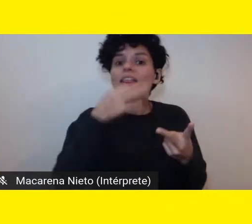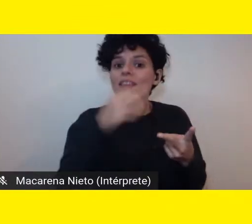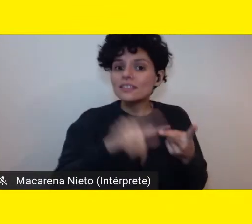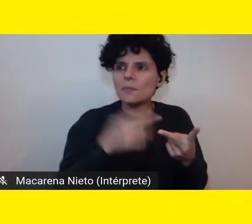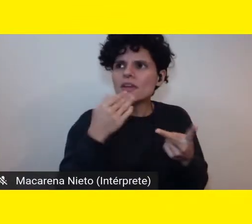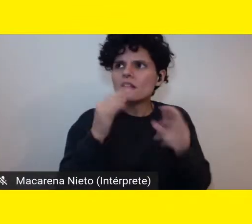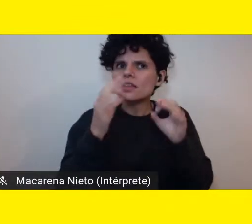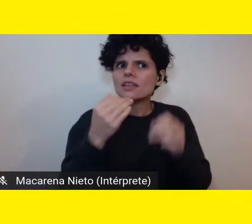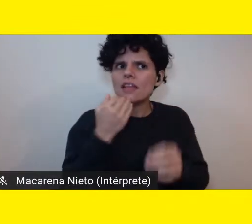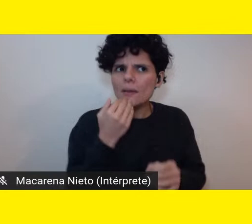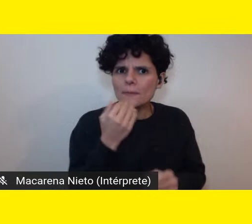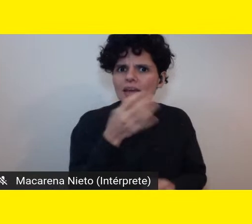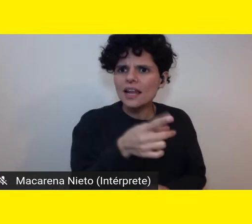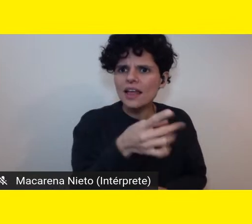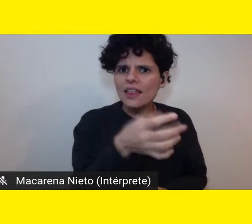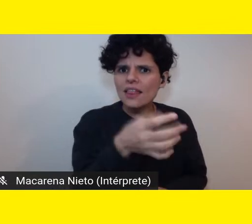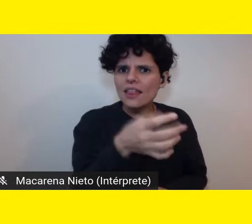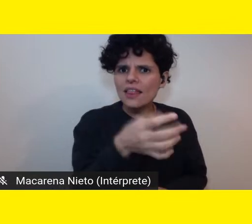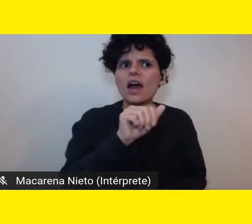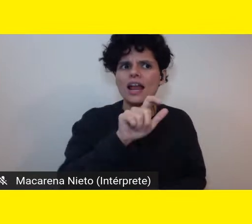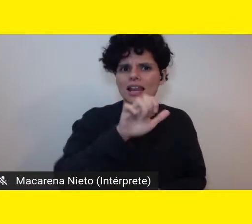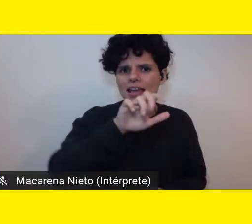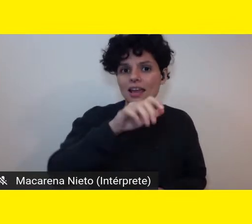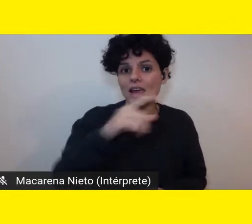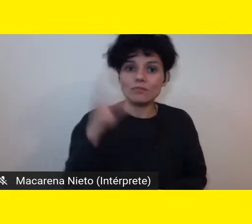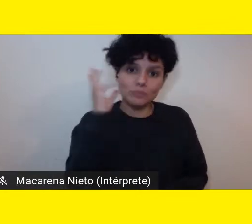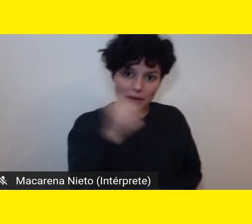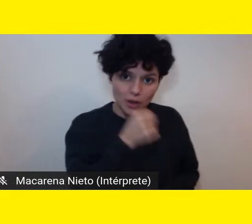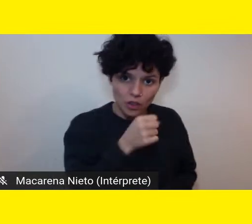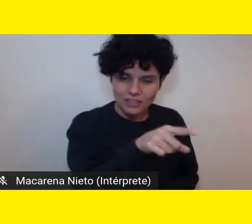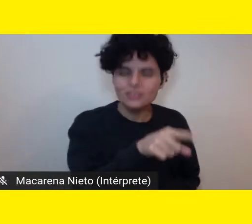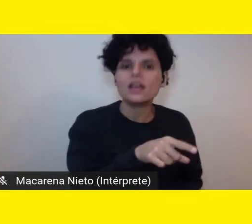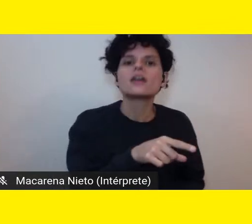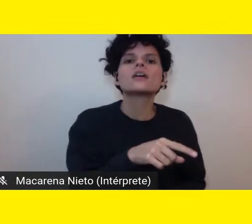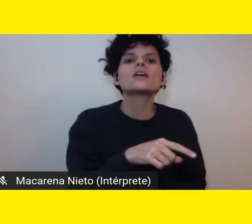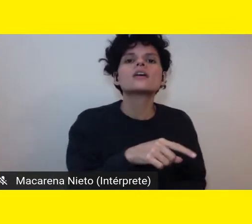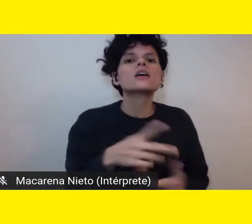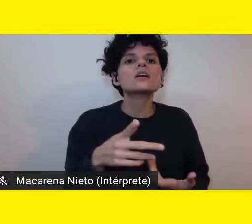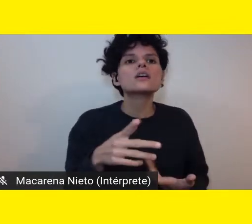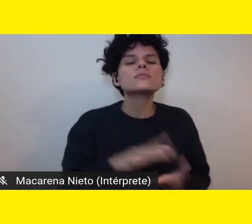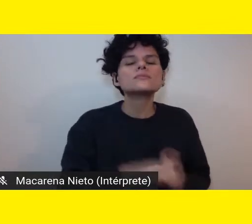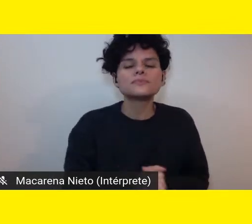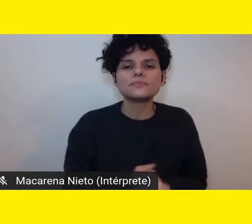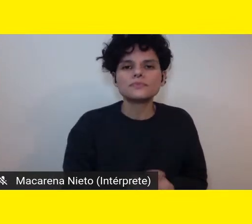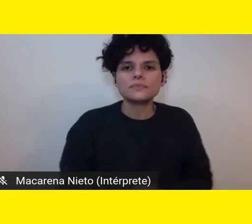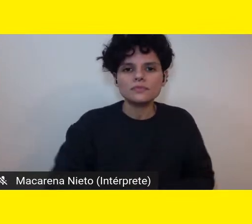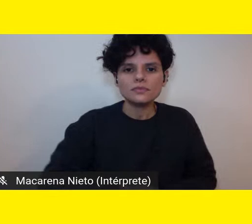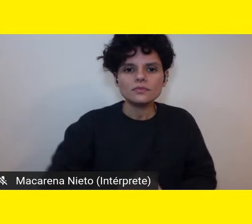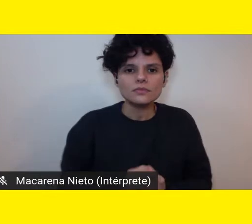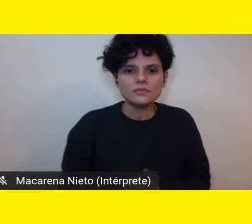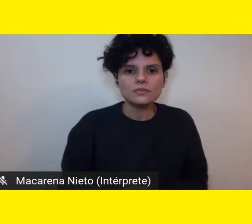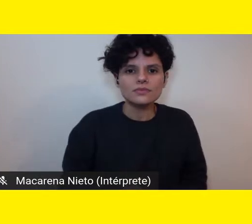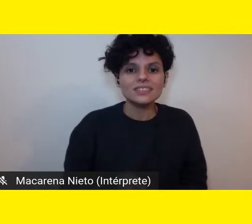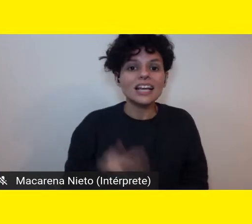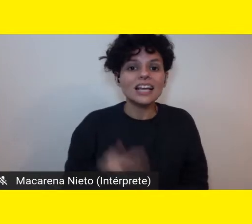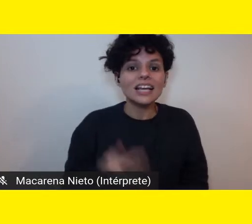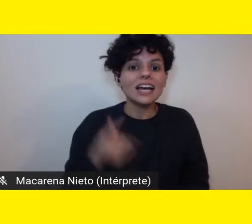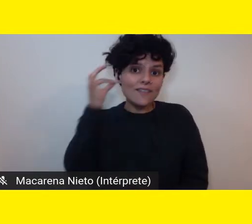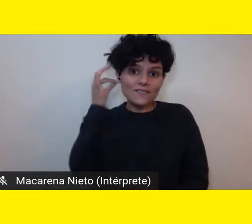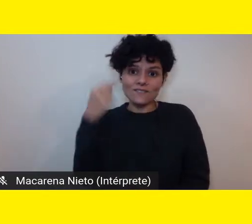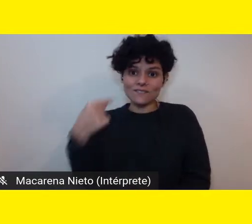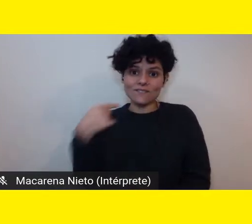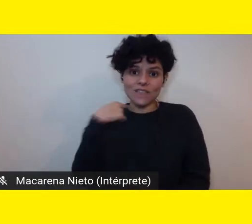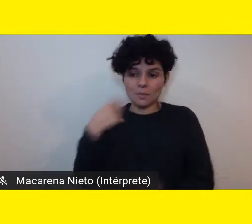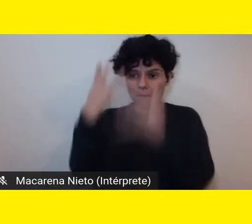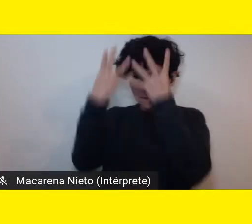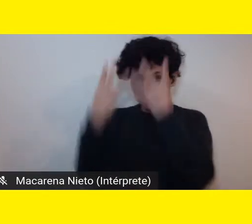Alejandra en su presentación, que es que los antecedentes relacionados con el reconocimiento de las víctimas de prisión política y tortura están